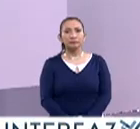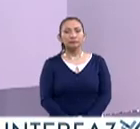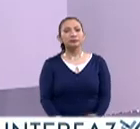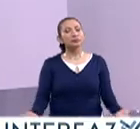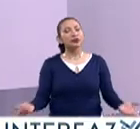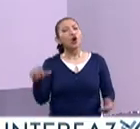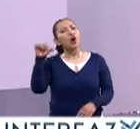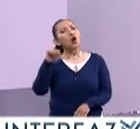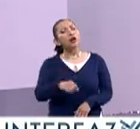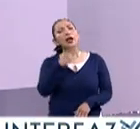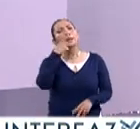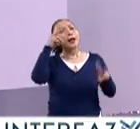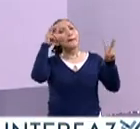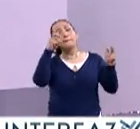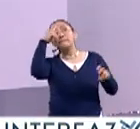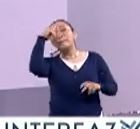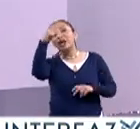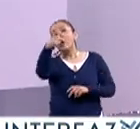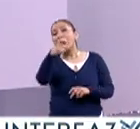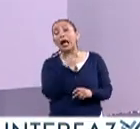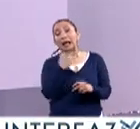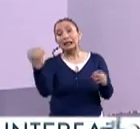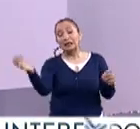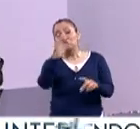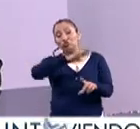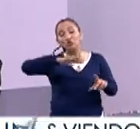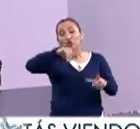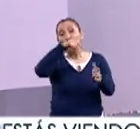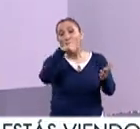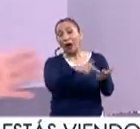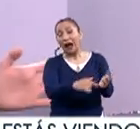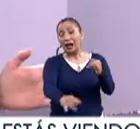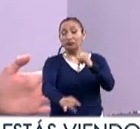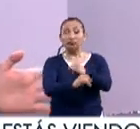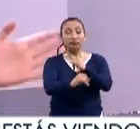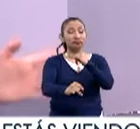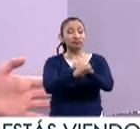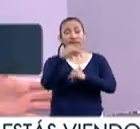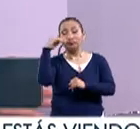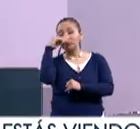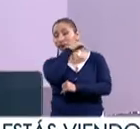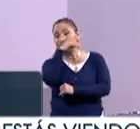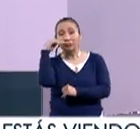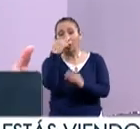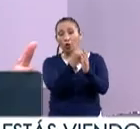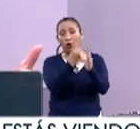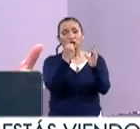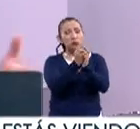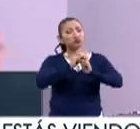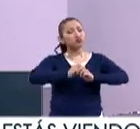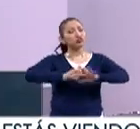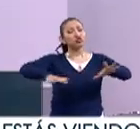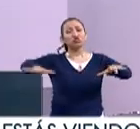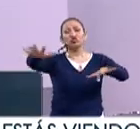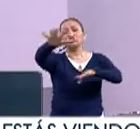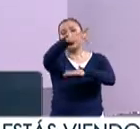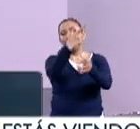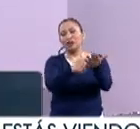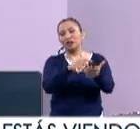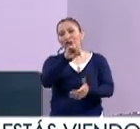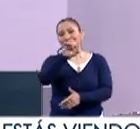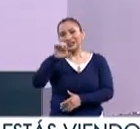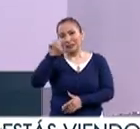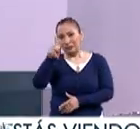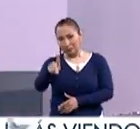Y bueno, hoy vamos a hablar de México X, la plataforma de cursos completamente gratuitos, masivos, de la Secretaría de